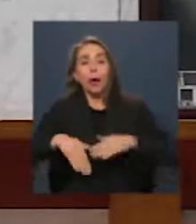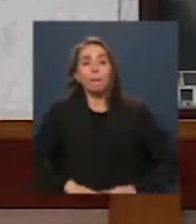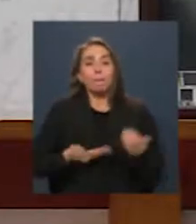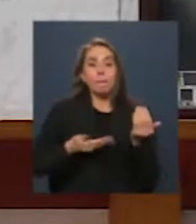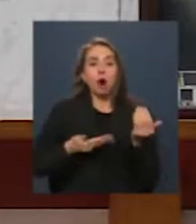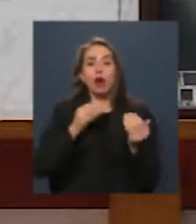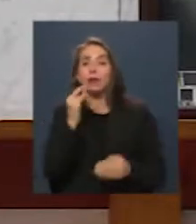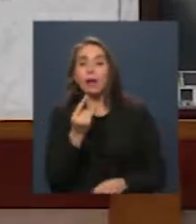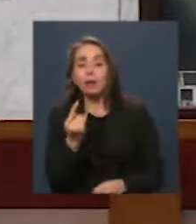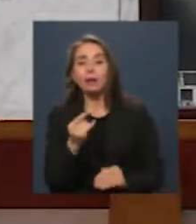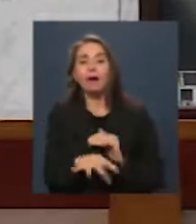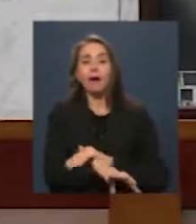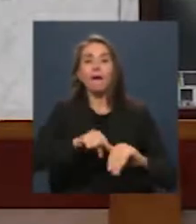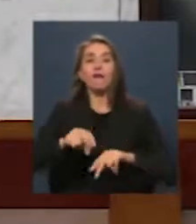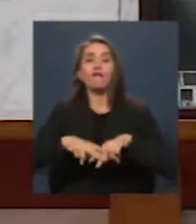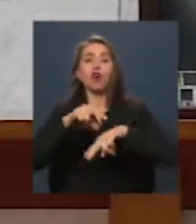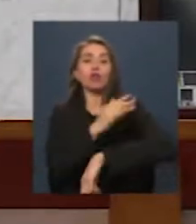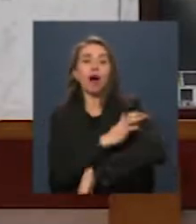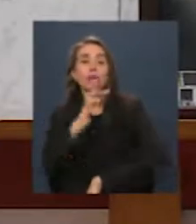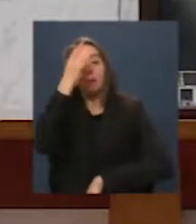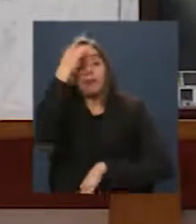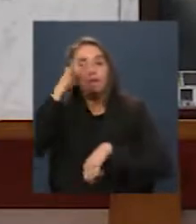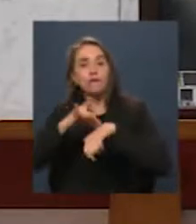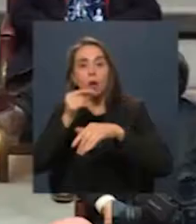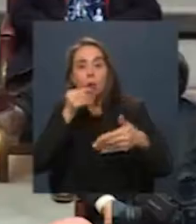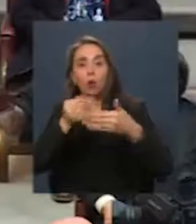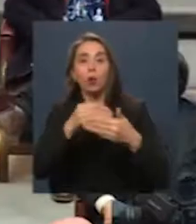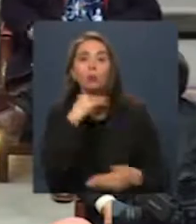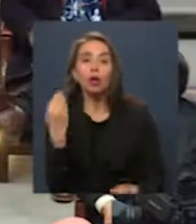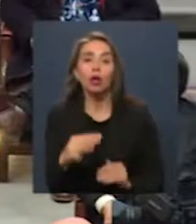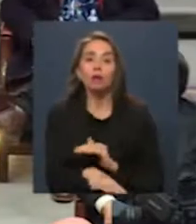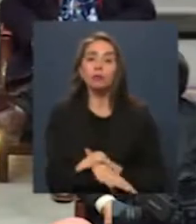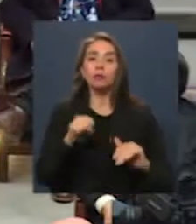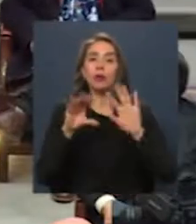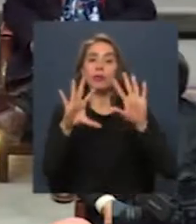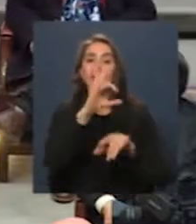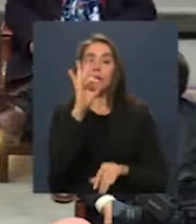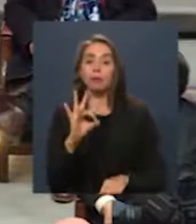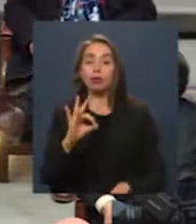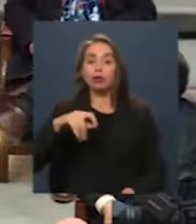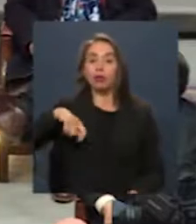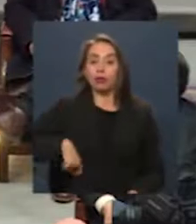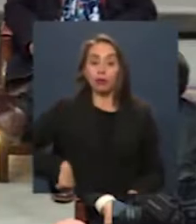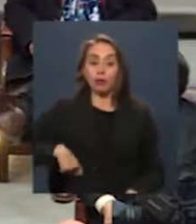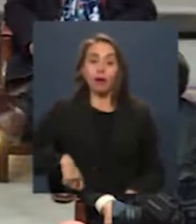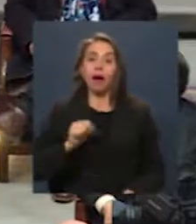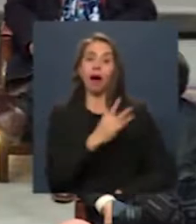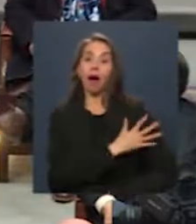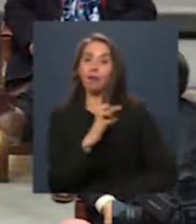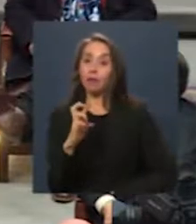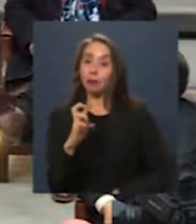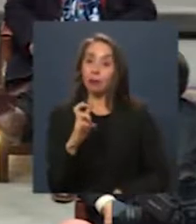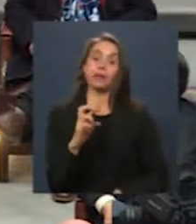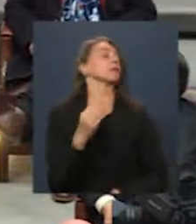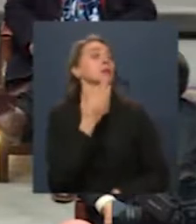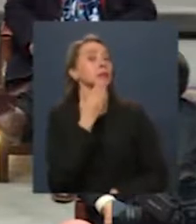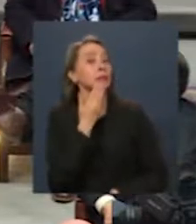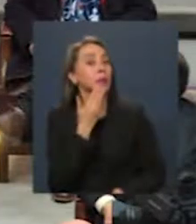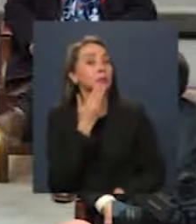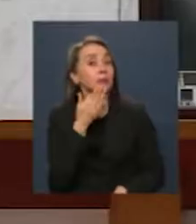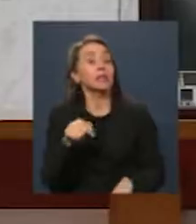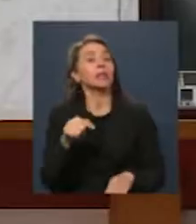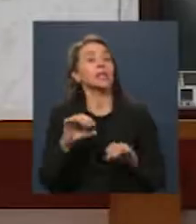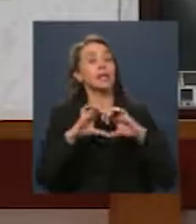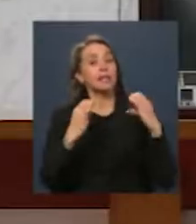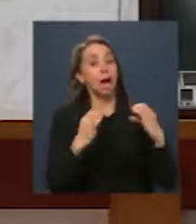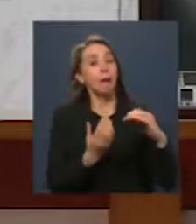el retiro de los fondos de pensiones para enfermos terminales o incluso el retiro del 10% de fondos de pensiones. Así como también pudimos despachar la